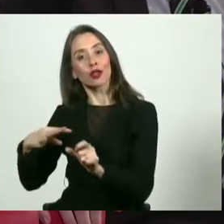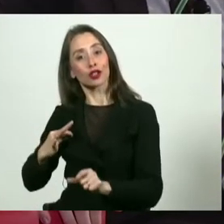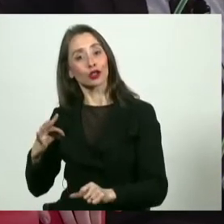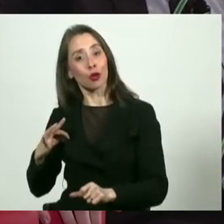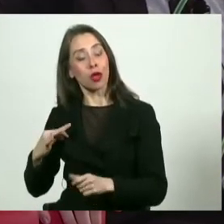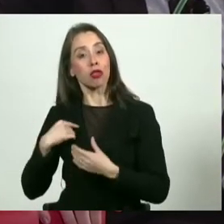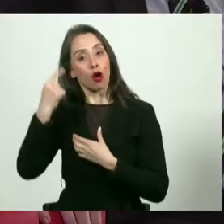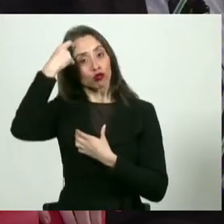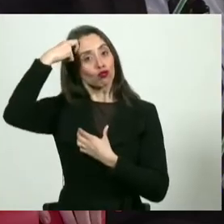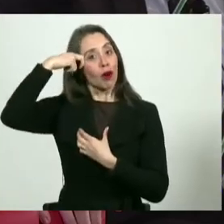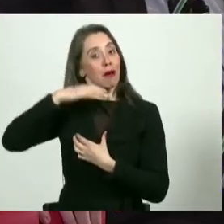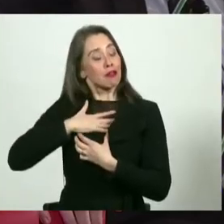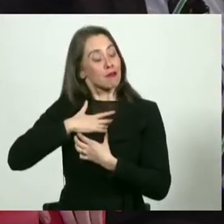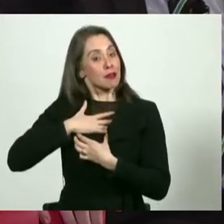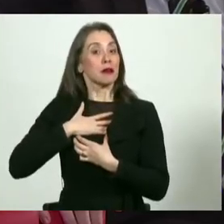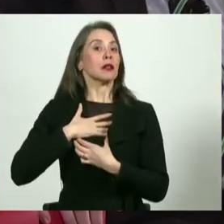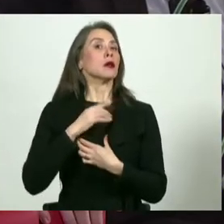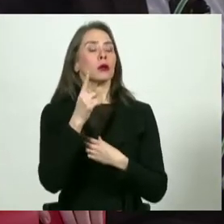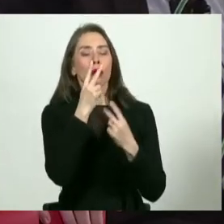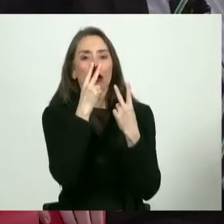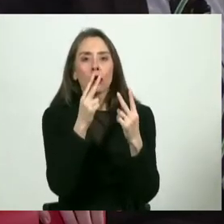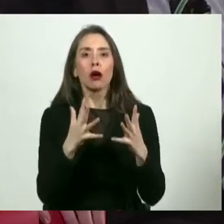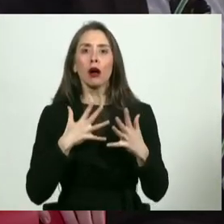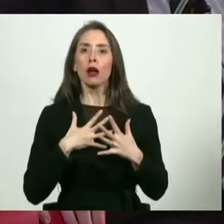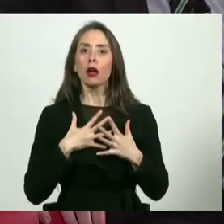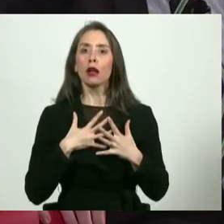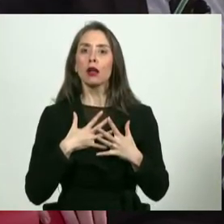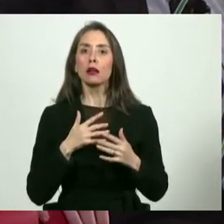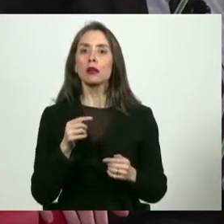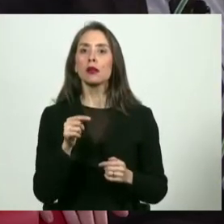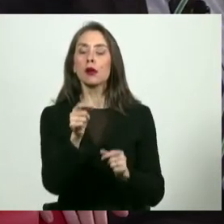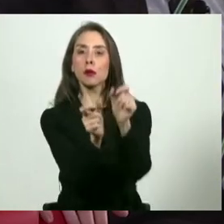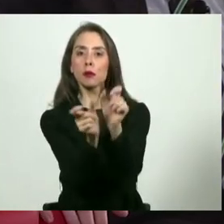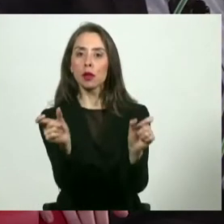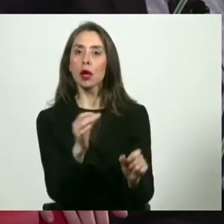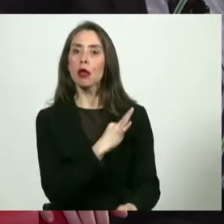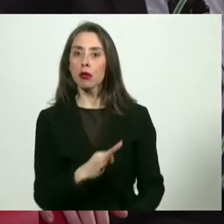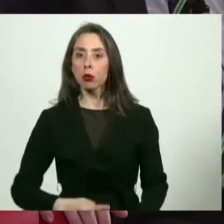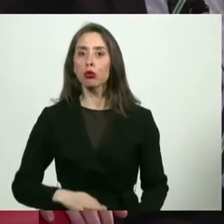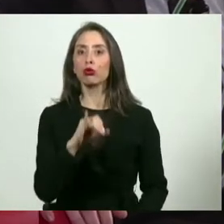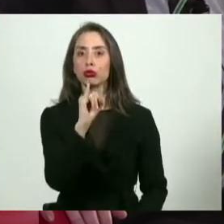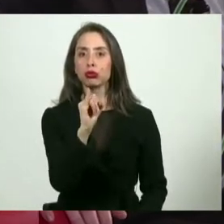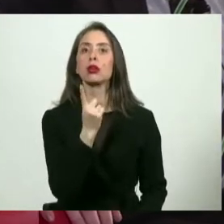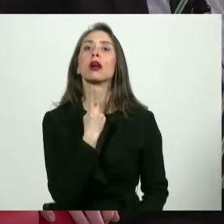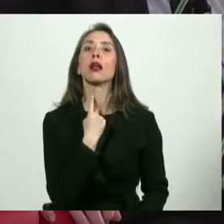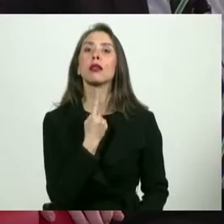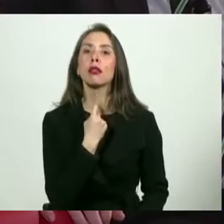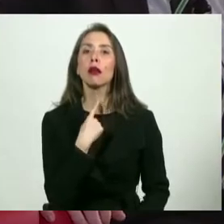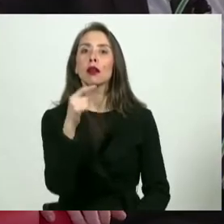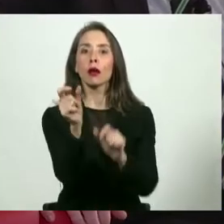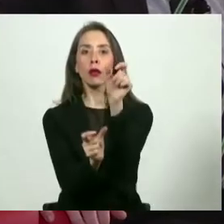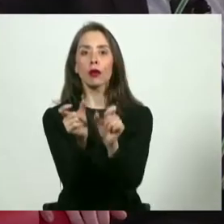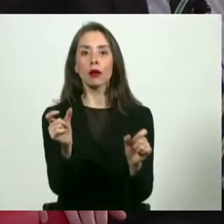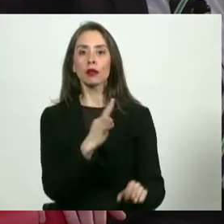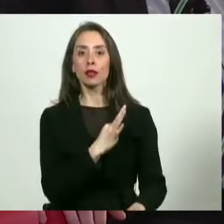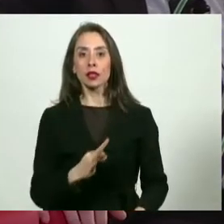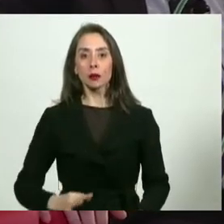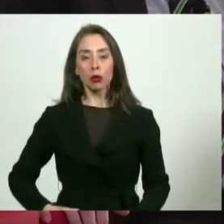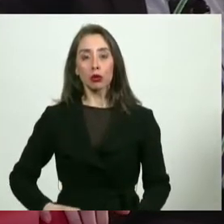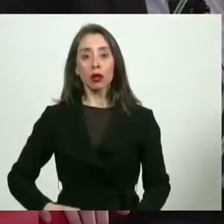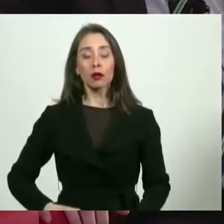impactó positivamente primero el interés de los parlamentarios, de los diputados que han